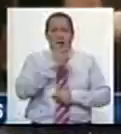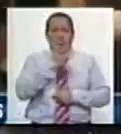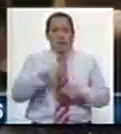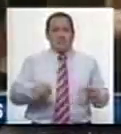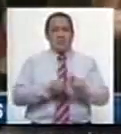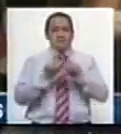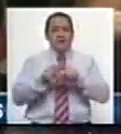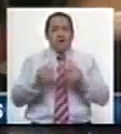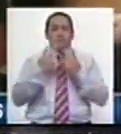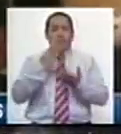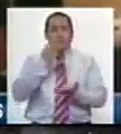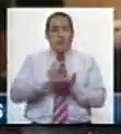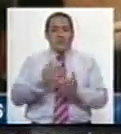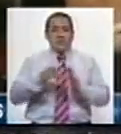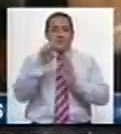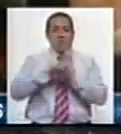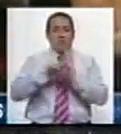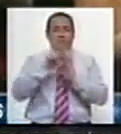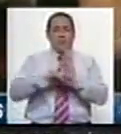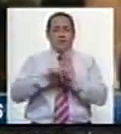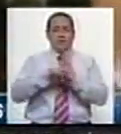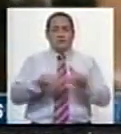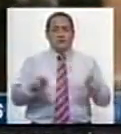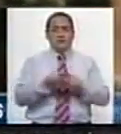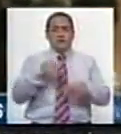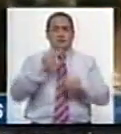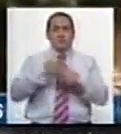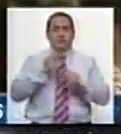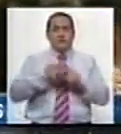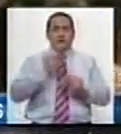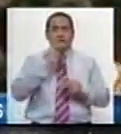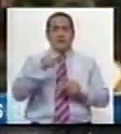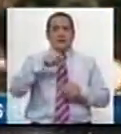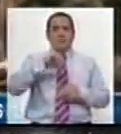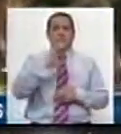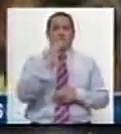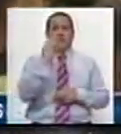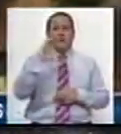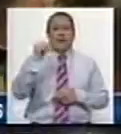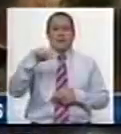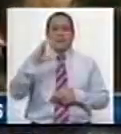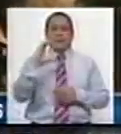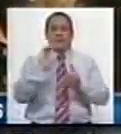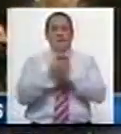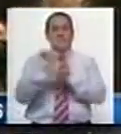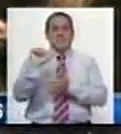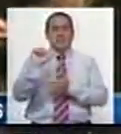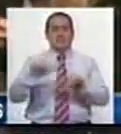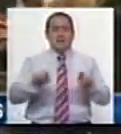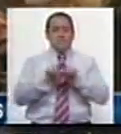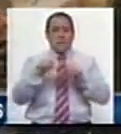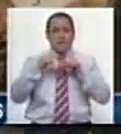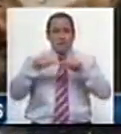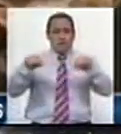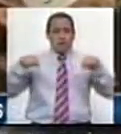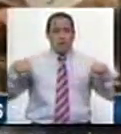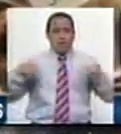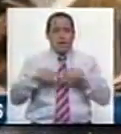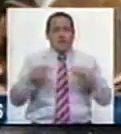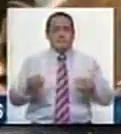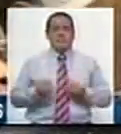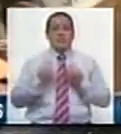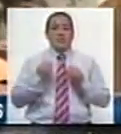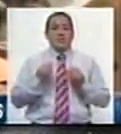la obra de riego como parte del programa Mi Riego, denominado de Pucacancha. Es un centro poblado, Pucacancha, que debe servir para luego